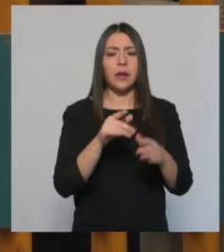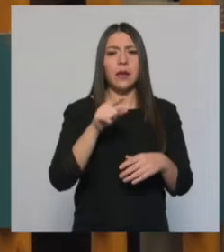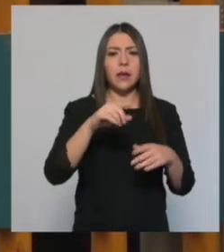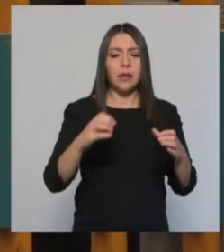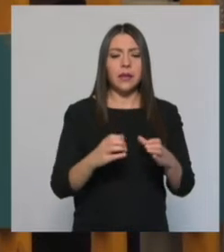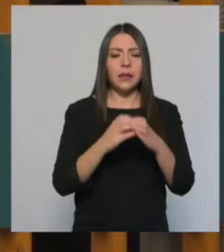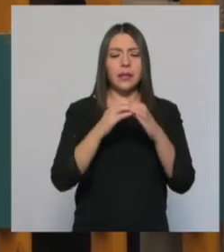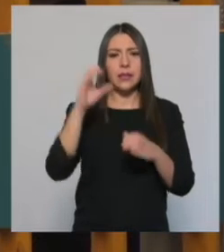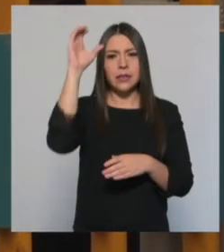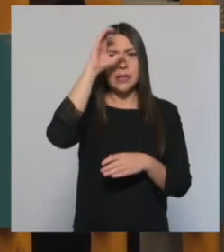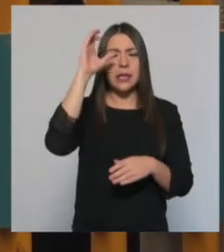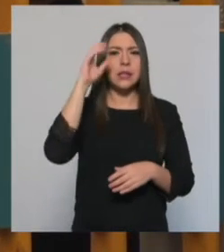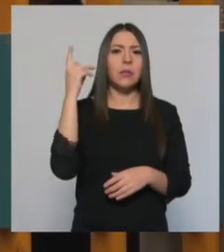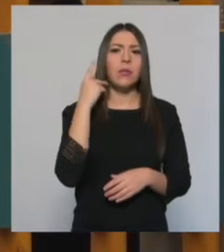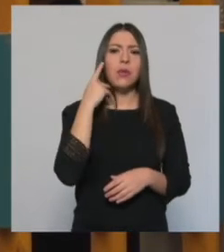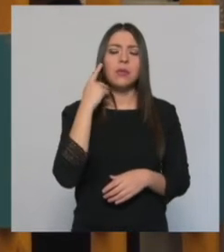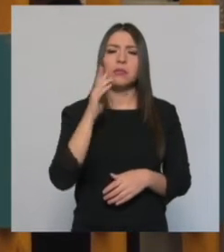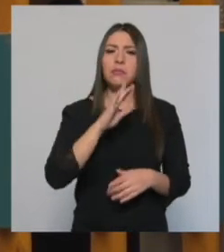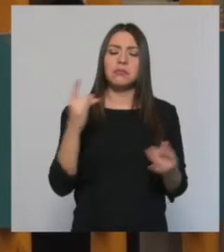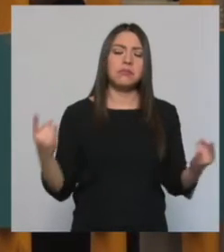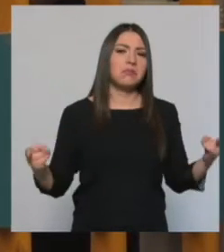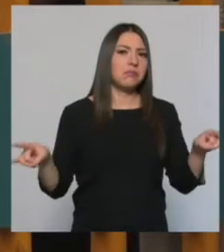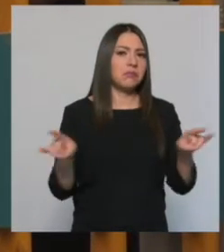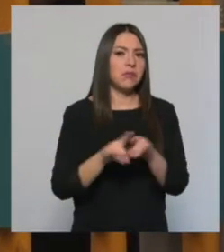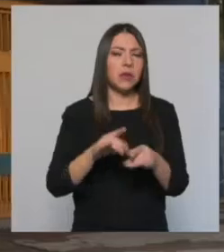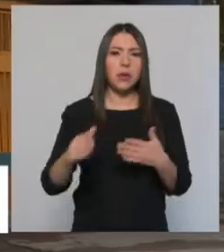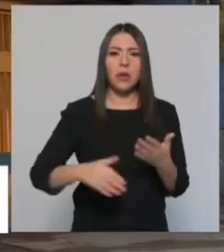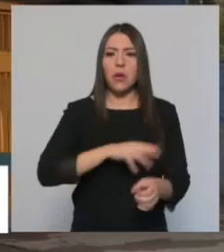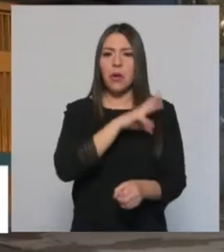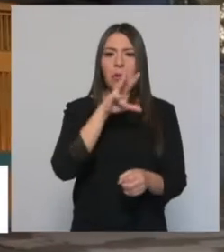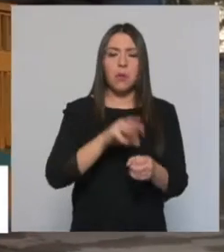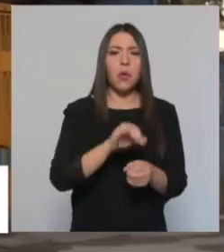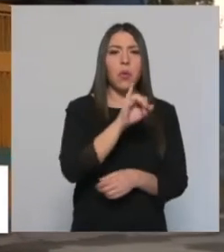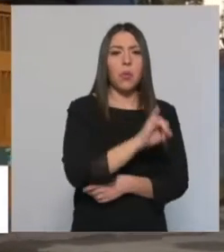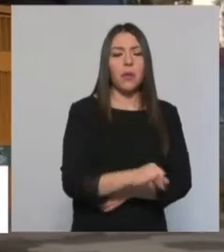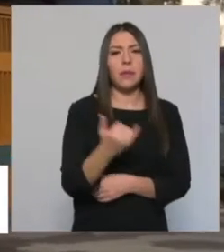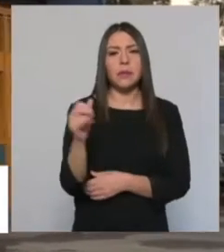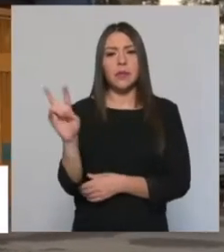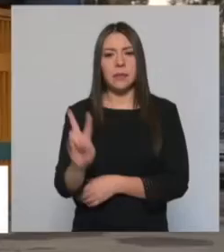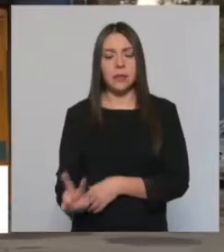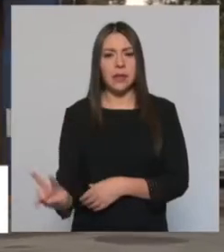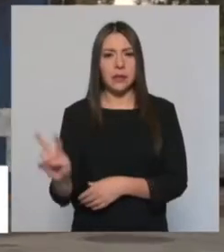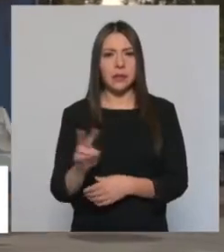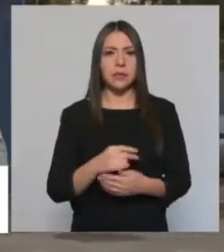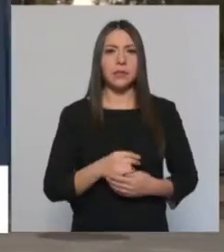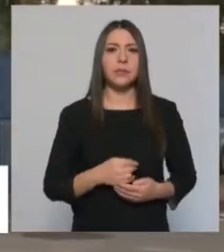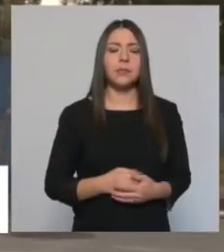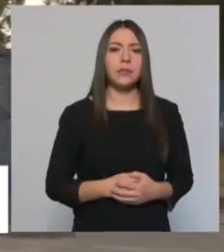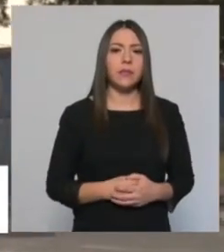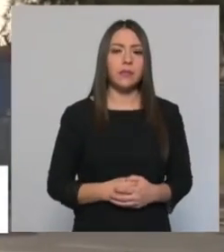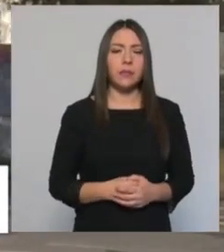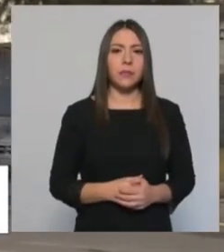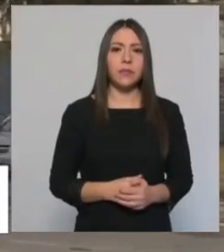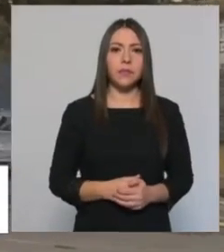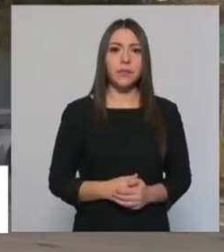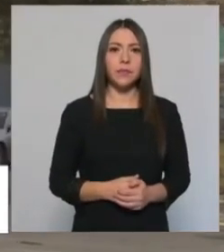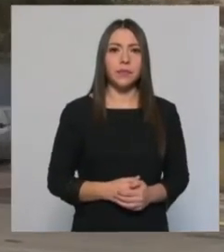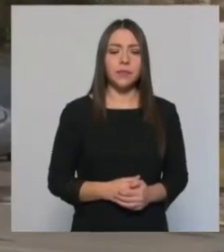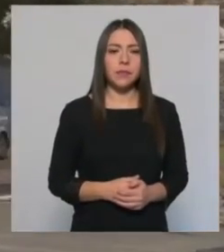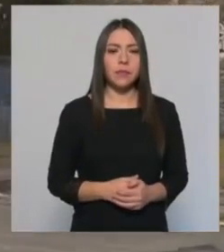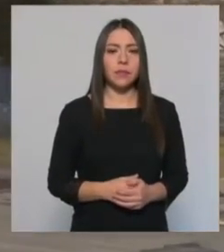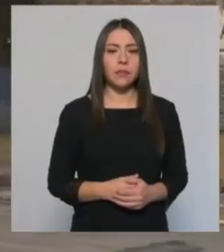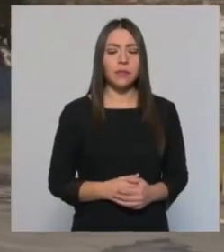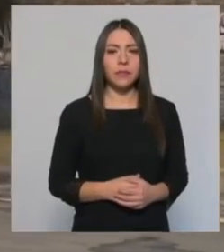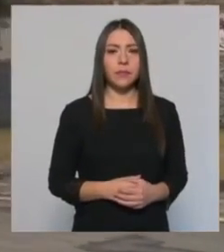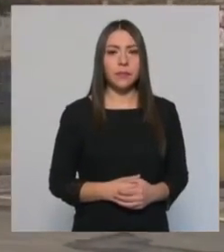Políticas se declaró en paro total el jueves y el viernes. Con imágenes de Javier Martínez, Gloria López, 21 Noticias.